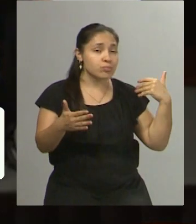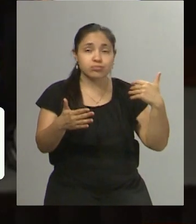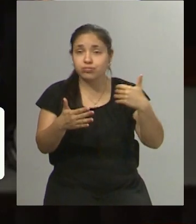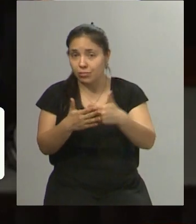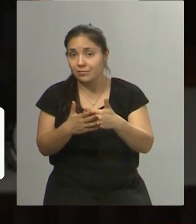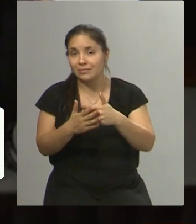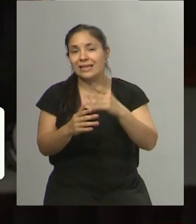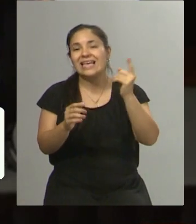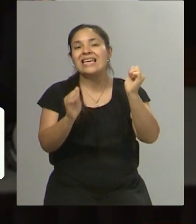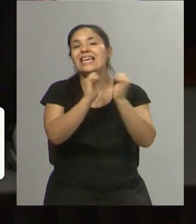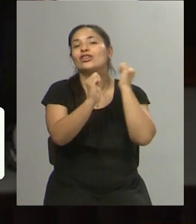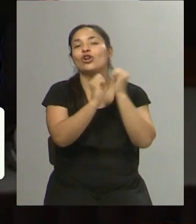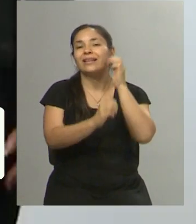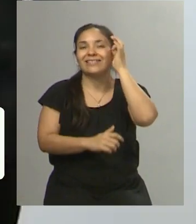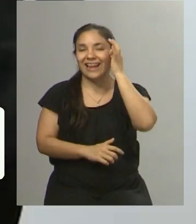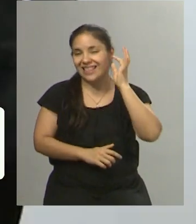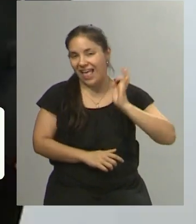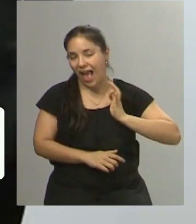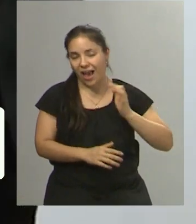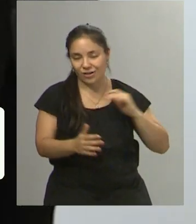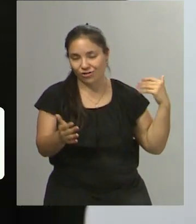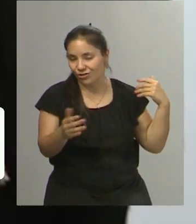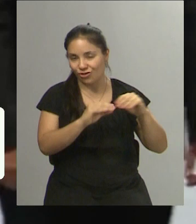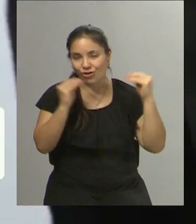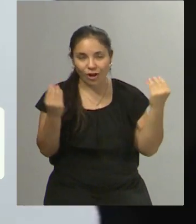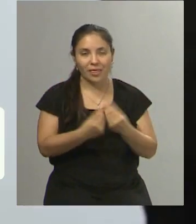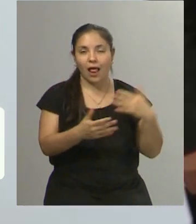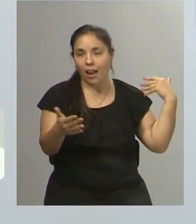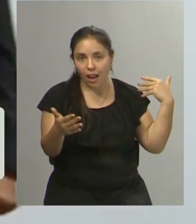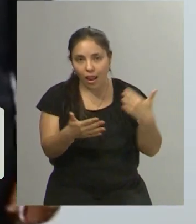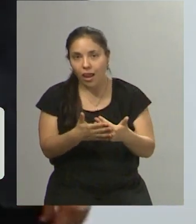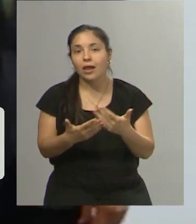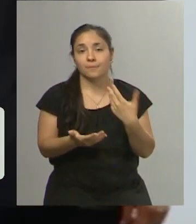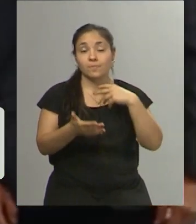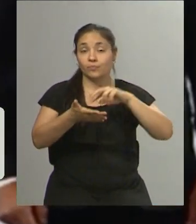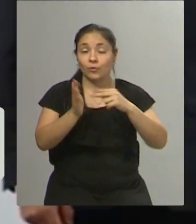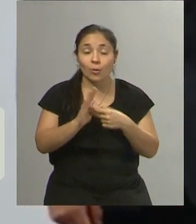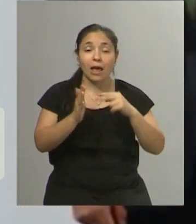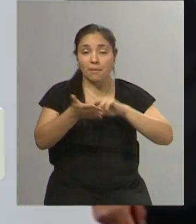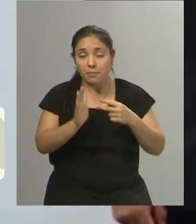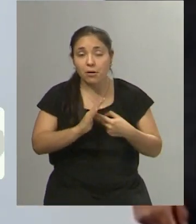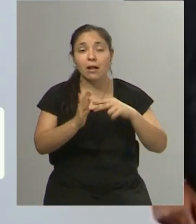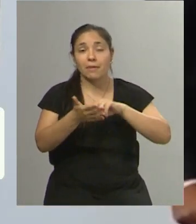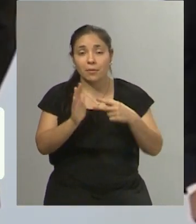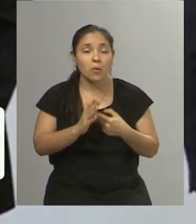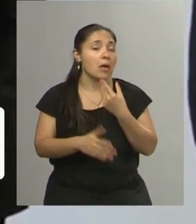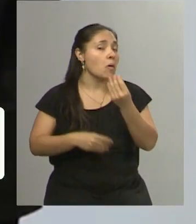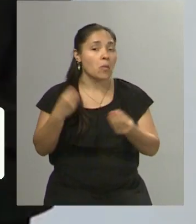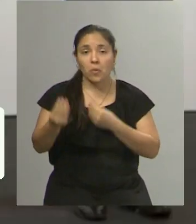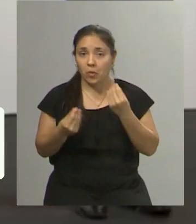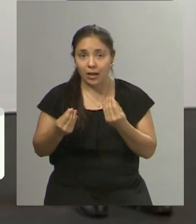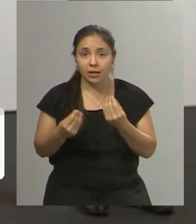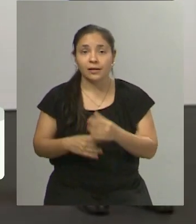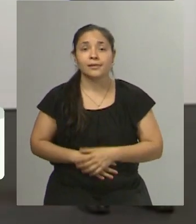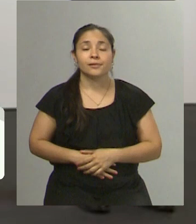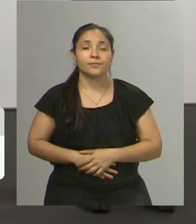de historia del Mercosur, en el cual varios de los problemas provienen del